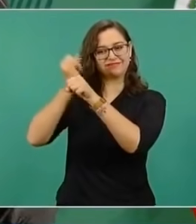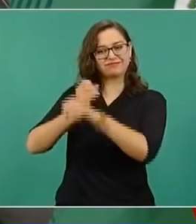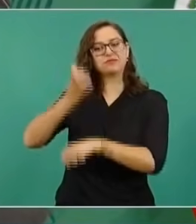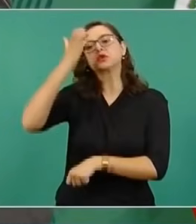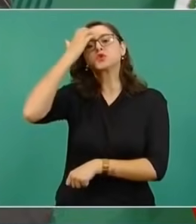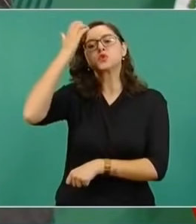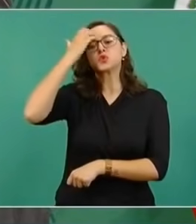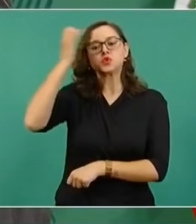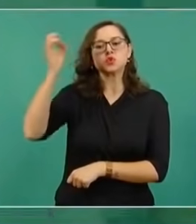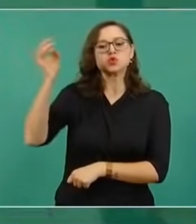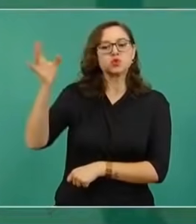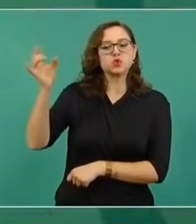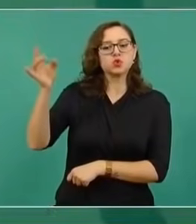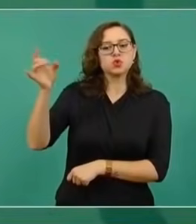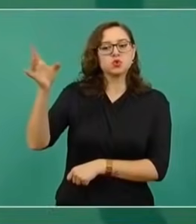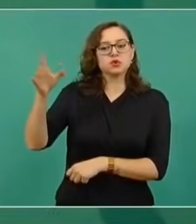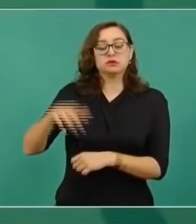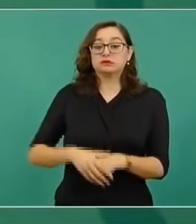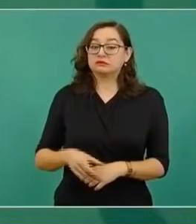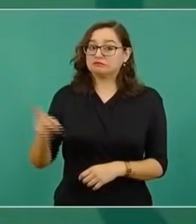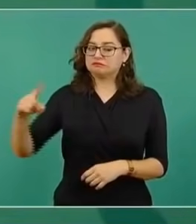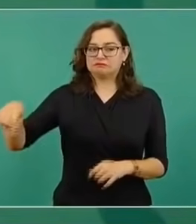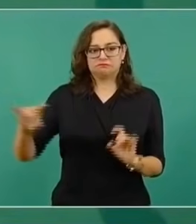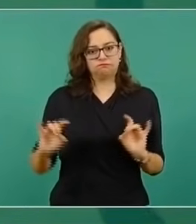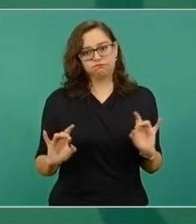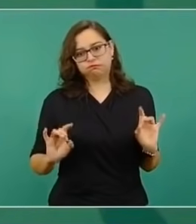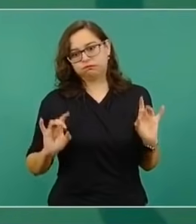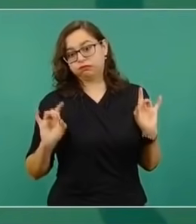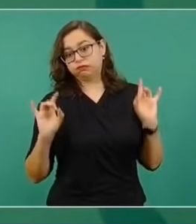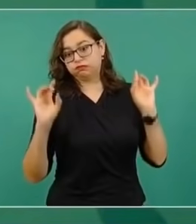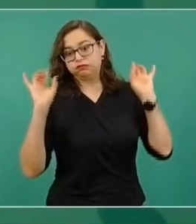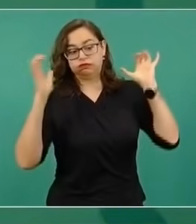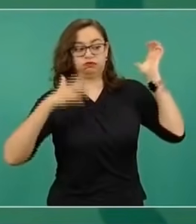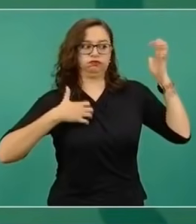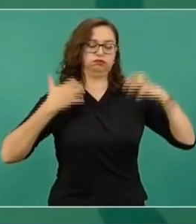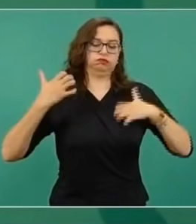que se ofenden de todo, se irritan,